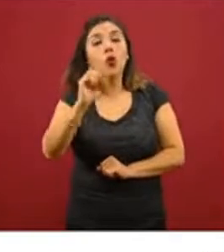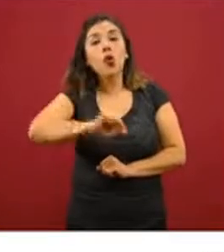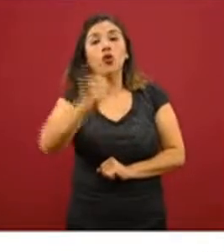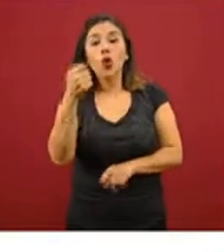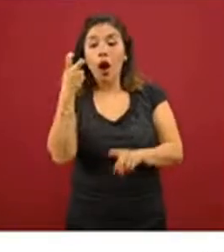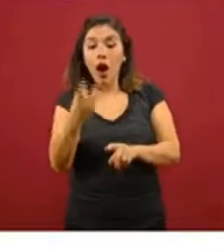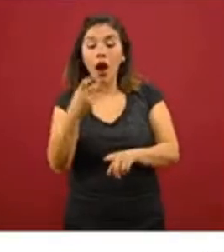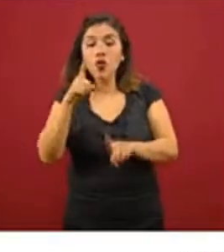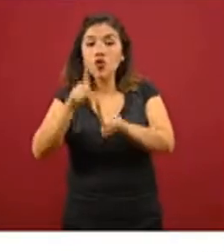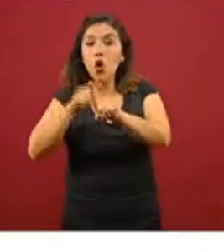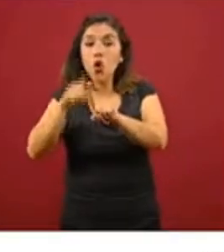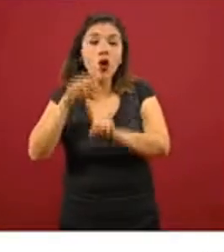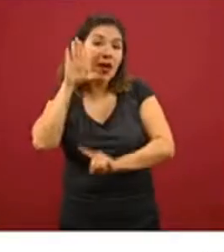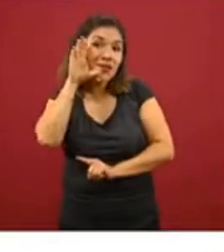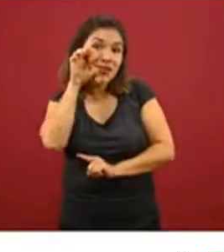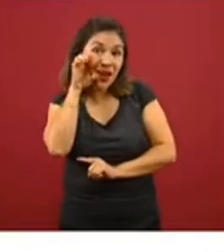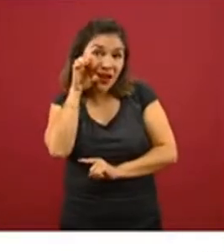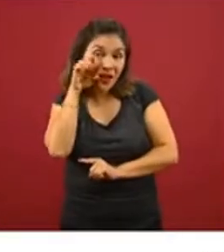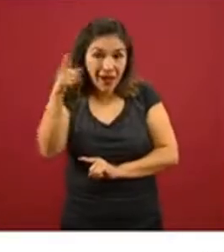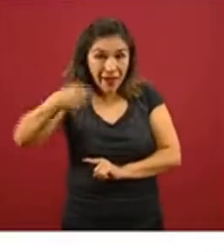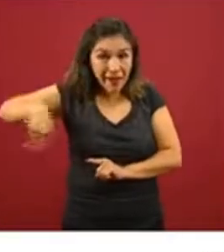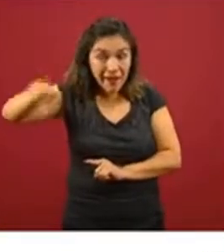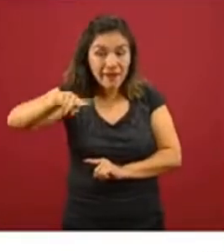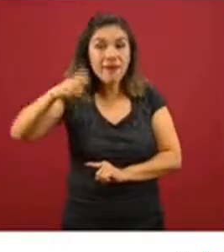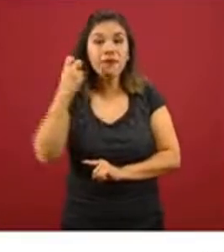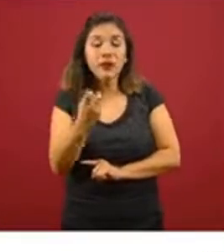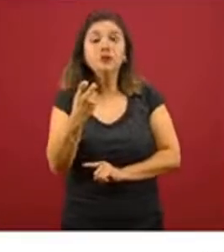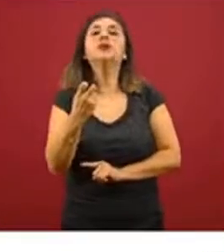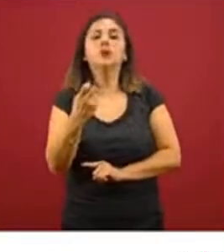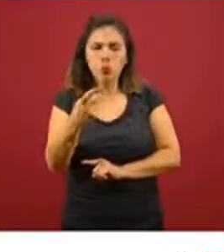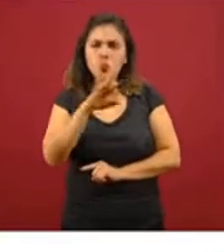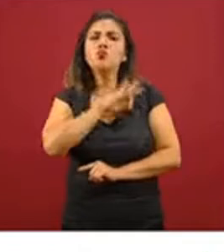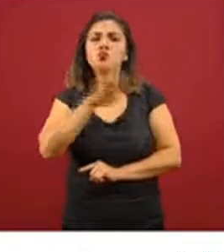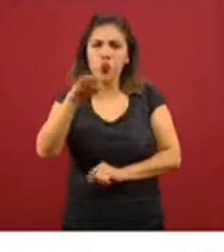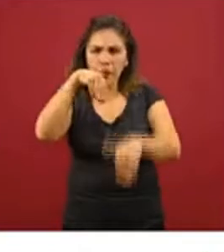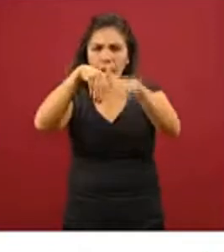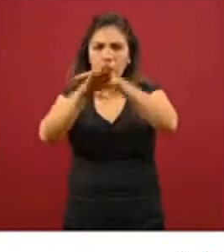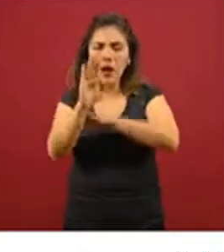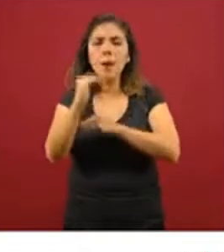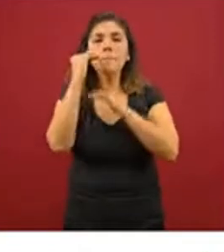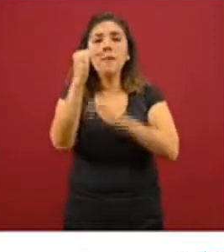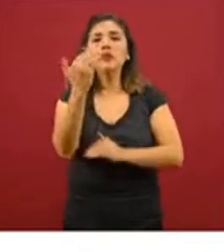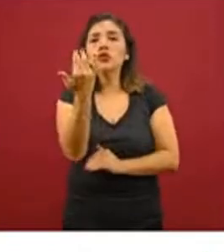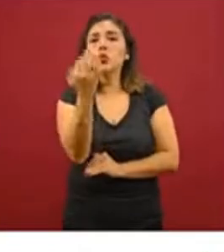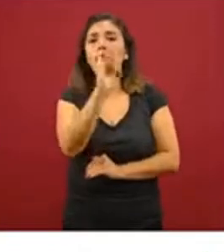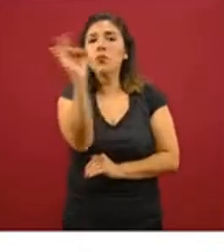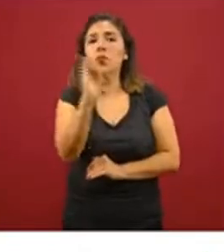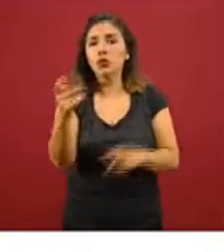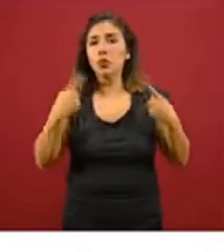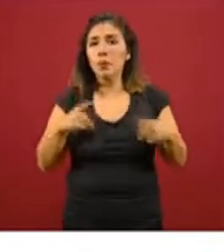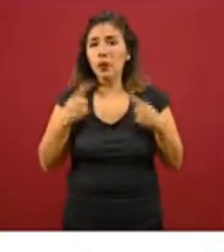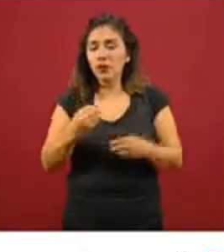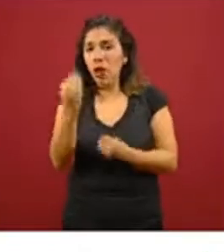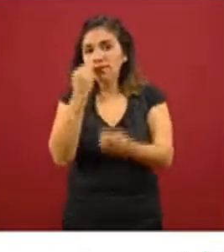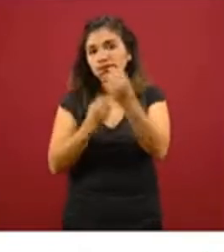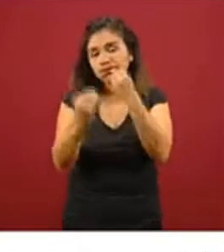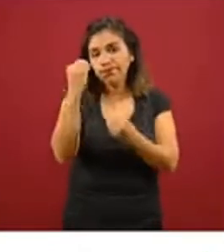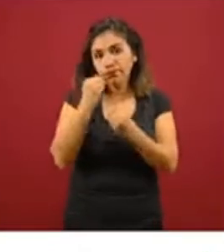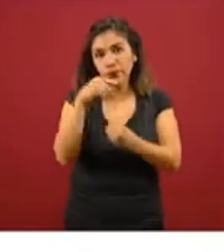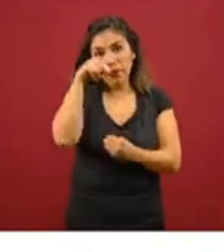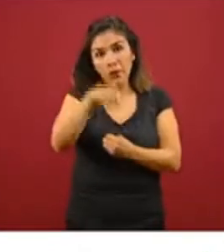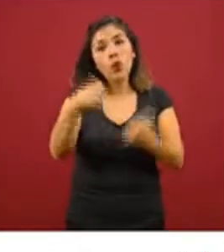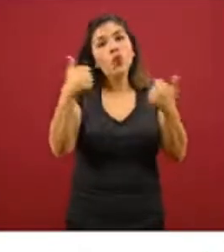el caso de las entidades que están en color naranja, se permite ya un aforo del 50%, que además hay todo